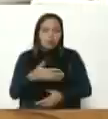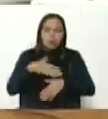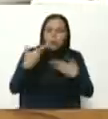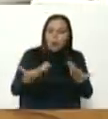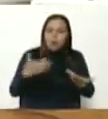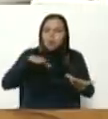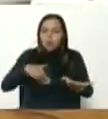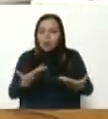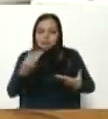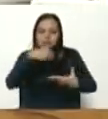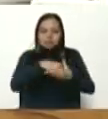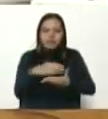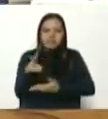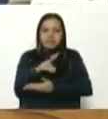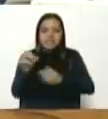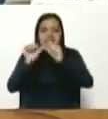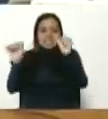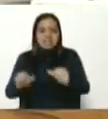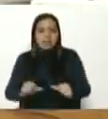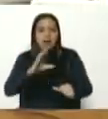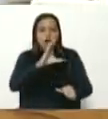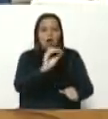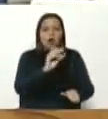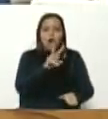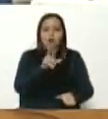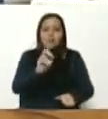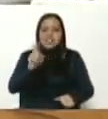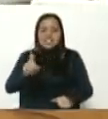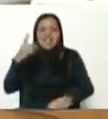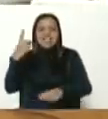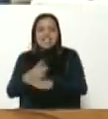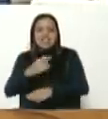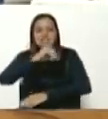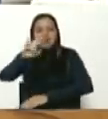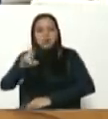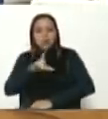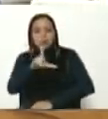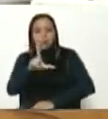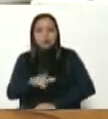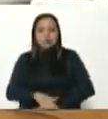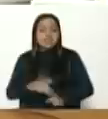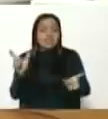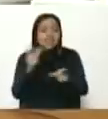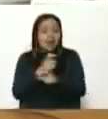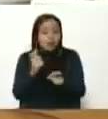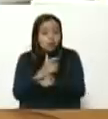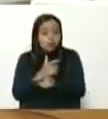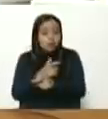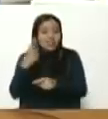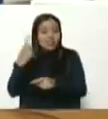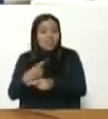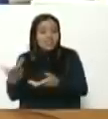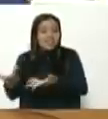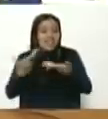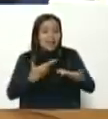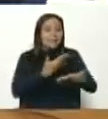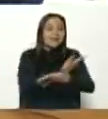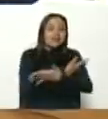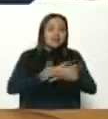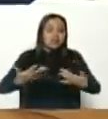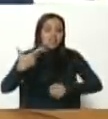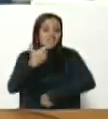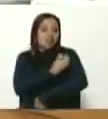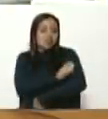Venezuela y el sistema Cobas tiene que garantizarle en julio y en agosto varios millones de vacunas